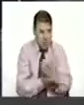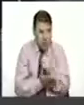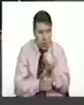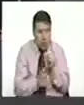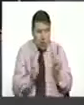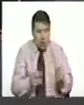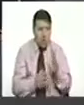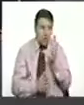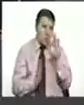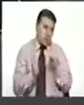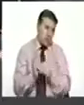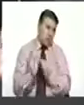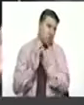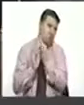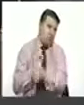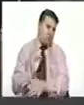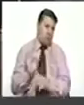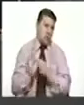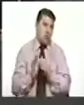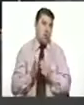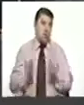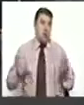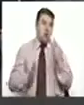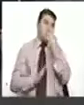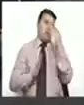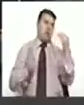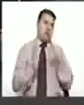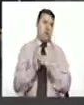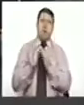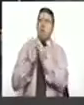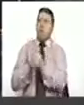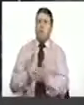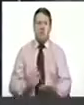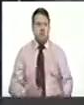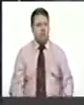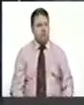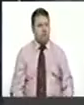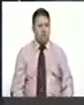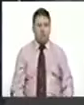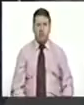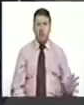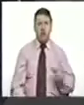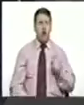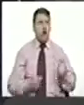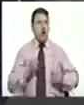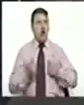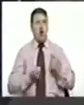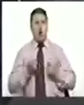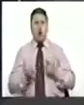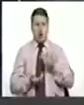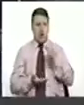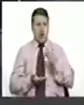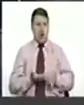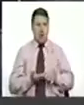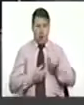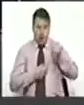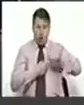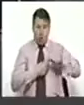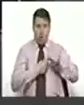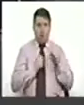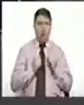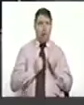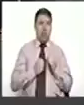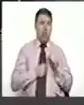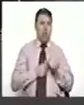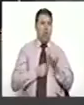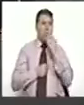hectárea y los grandecitos hasta 300 mil. Todo el comercio de la ciudad capital de Arauca en